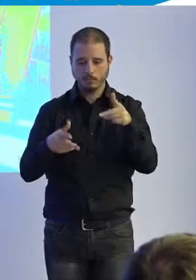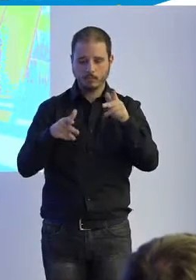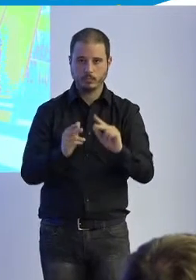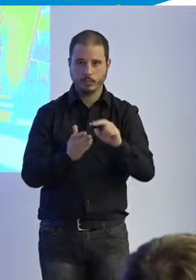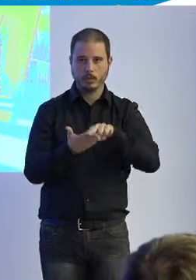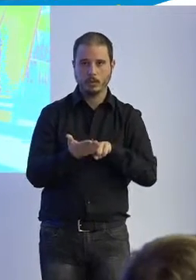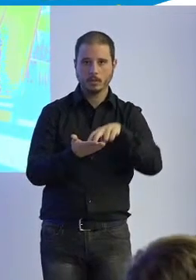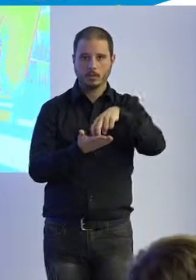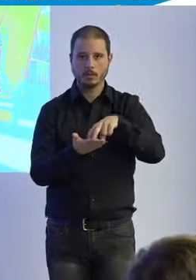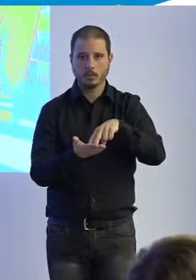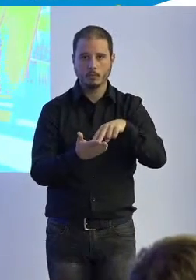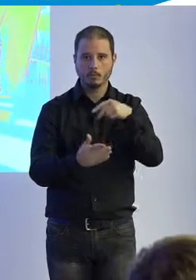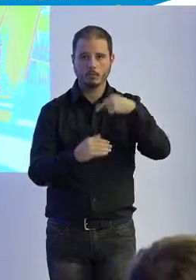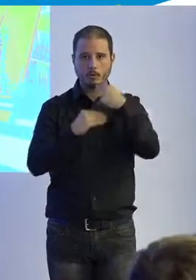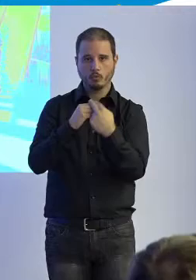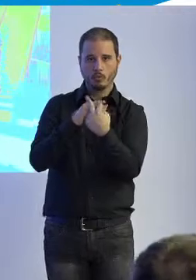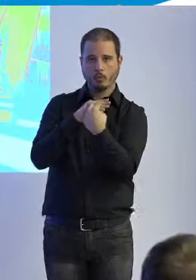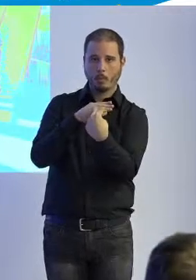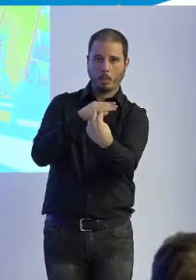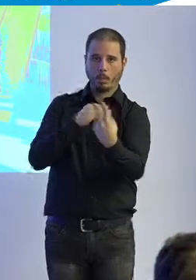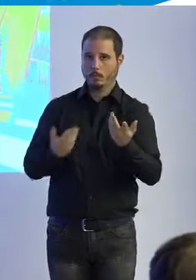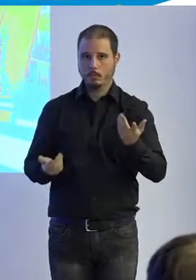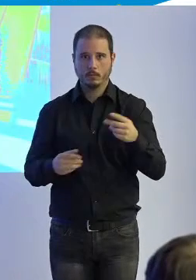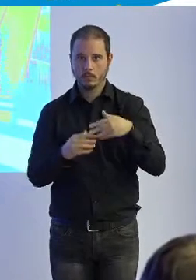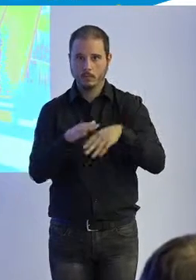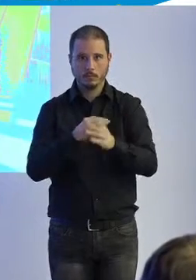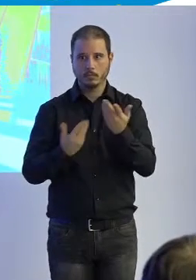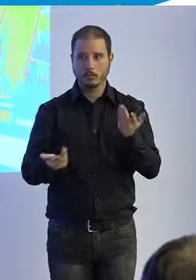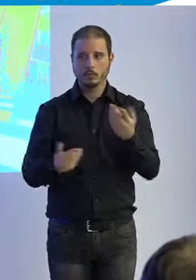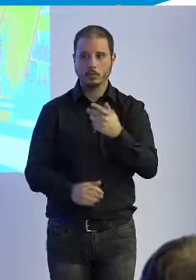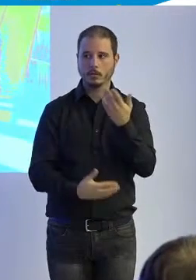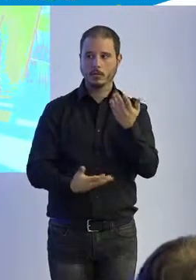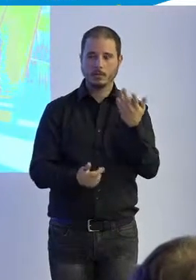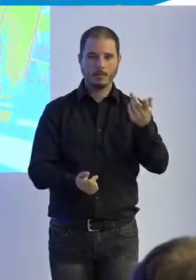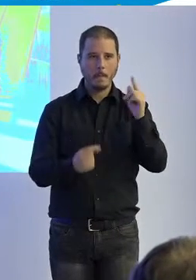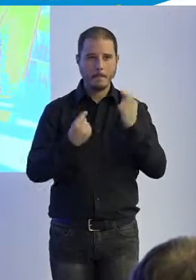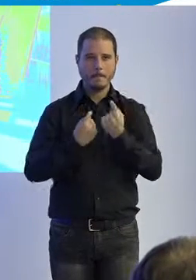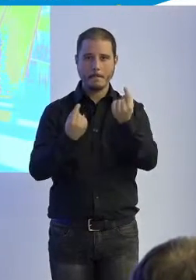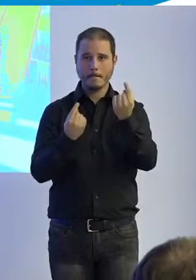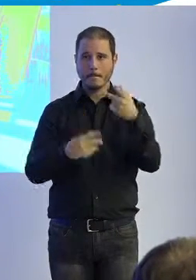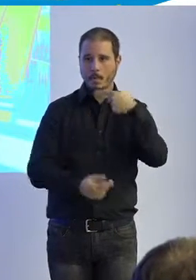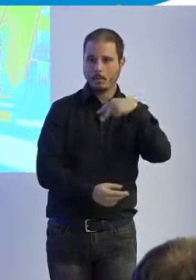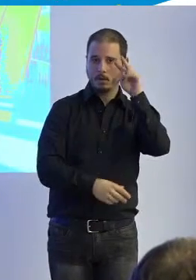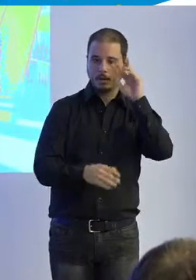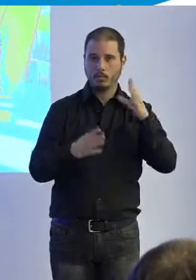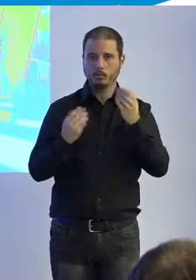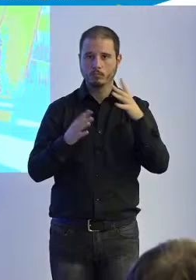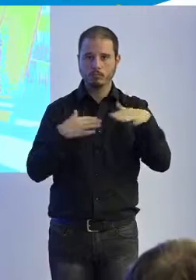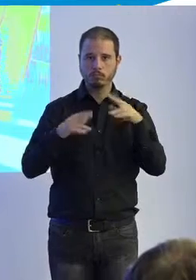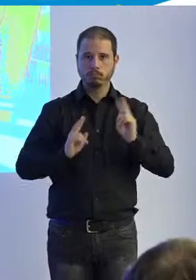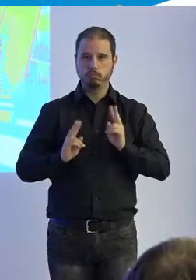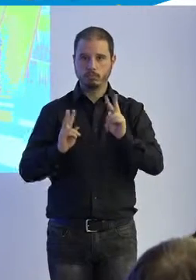subiendo, arrastrándonos por el suelo de continuo. Entonces, también todas las primeras experiencias eran como muy activas y ahora cada vez eso se